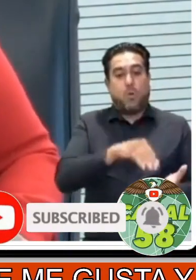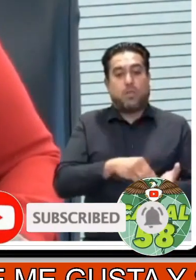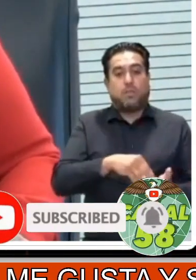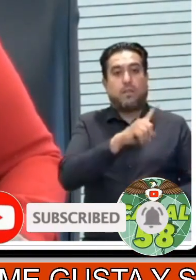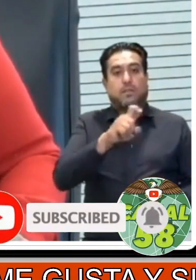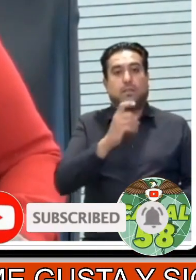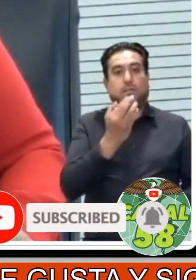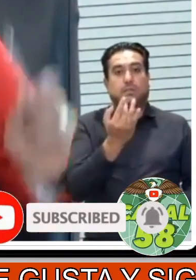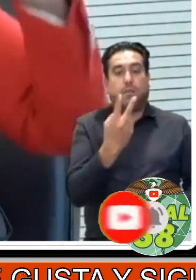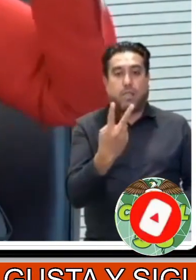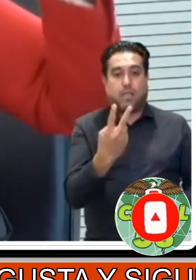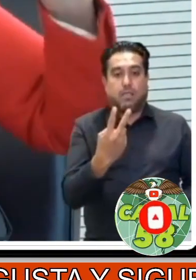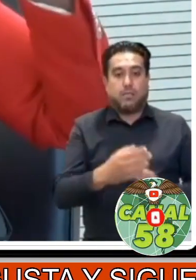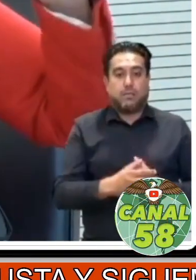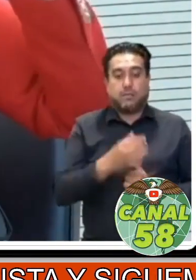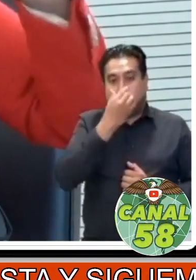nada más.